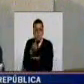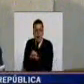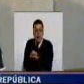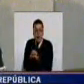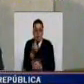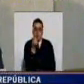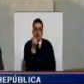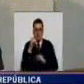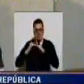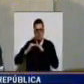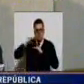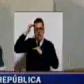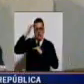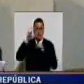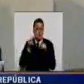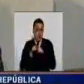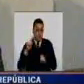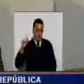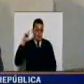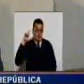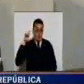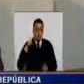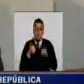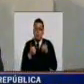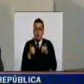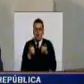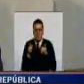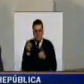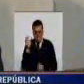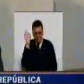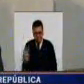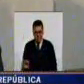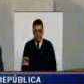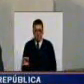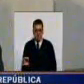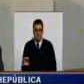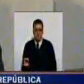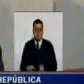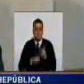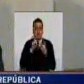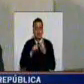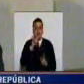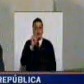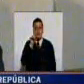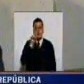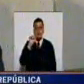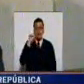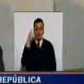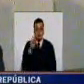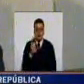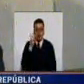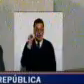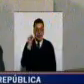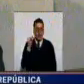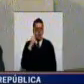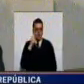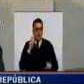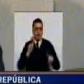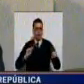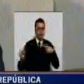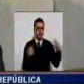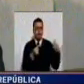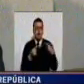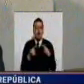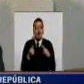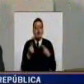mayor. Otra frase del doctor Cárdenas sobre lo mismo: Isagen generará una competencia fuerte que